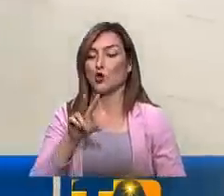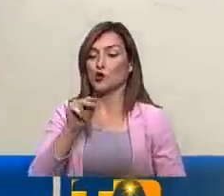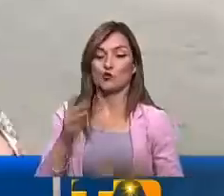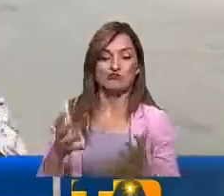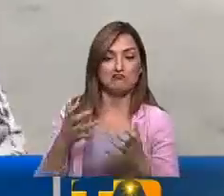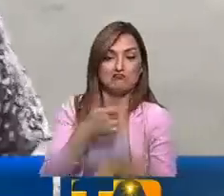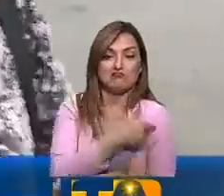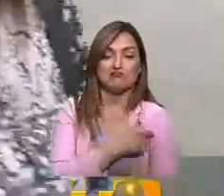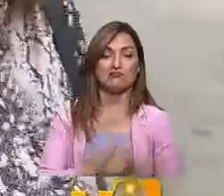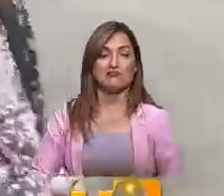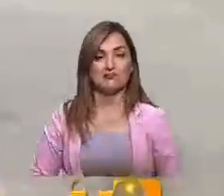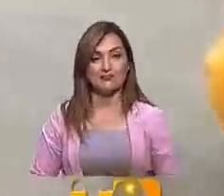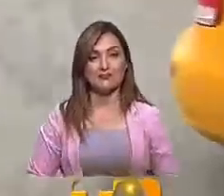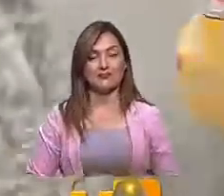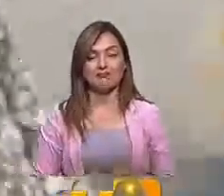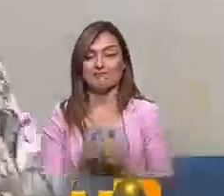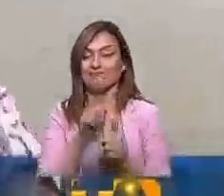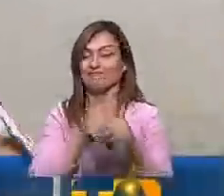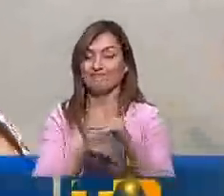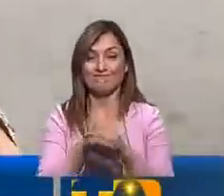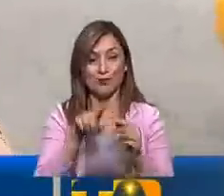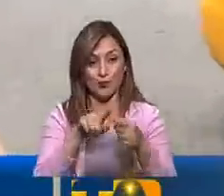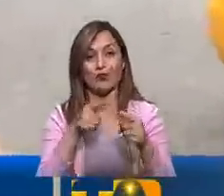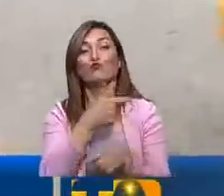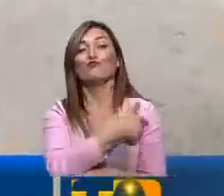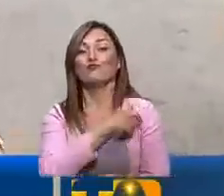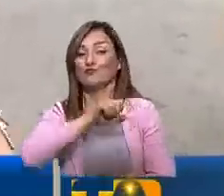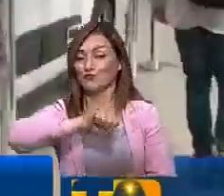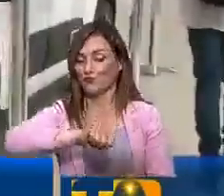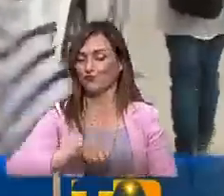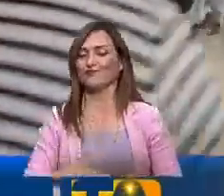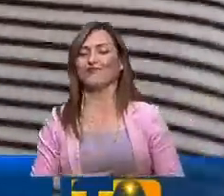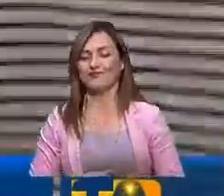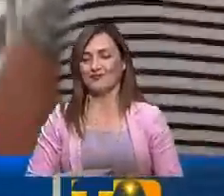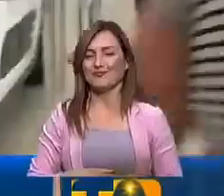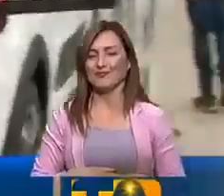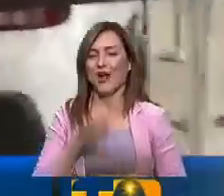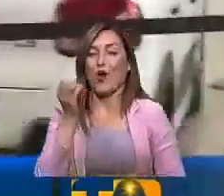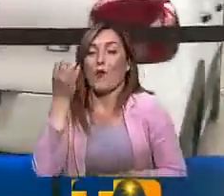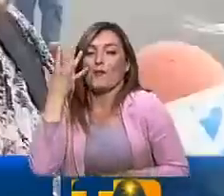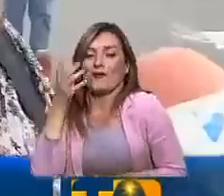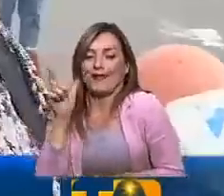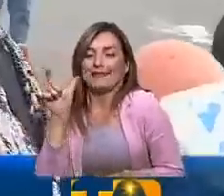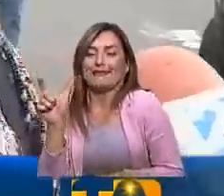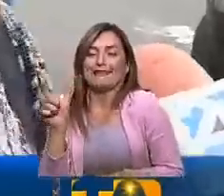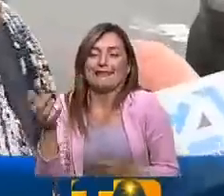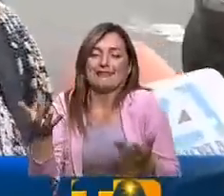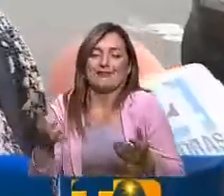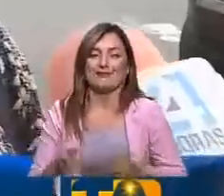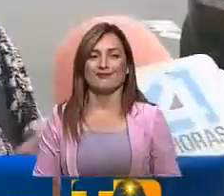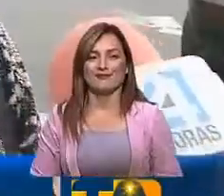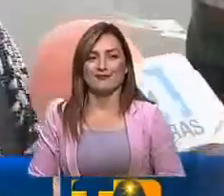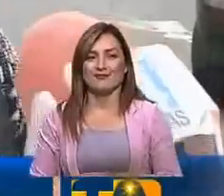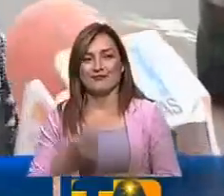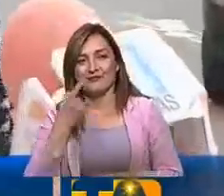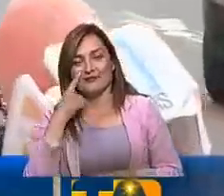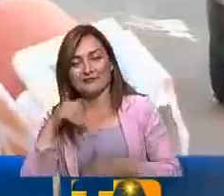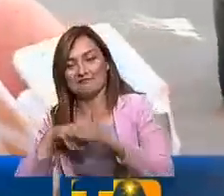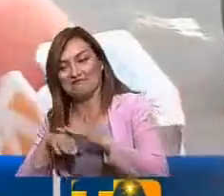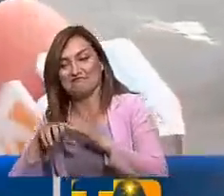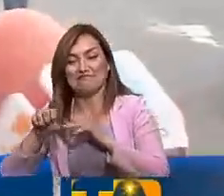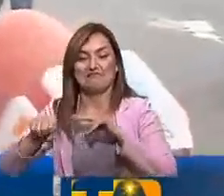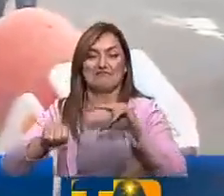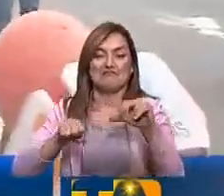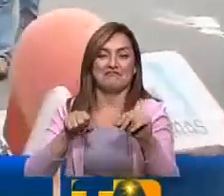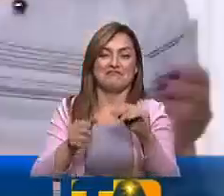y tampoco pudo pasar pero si está vacunada no sé pero se le olvidó el documento este y mil 950 andy